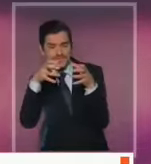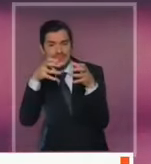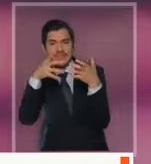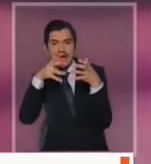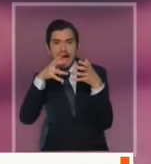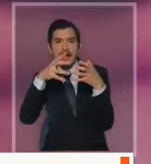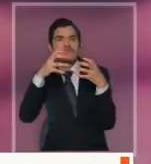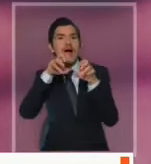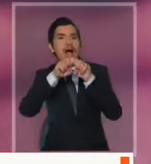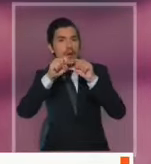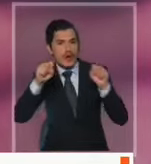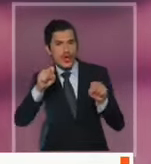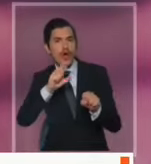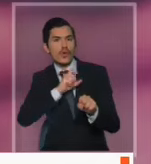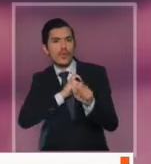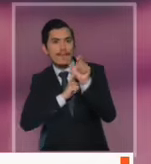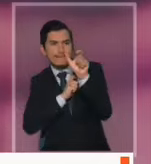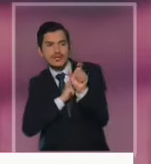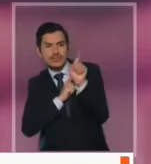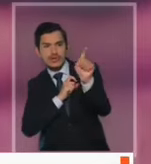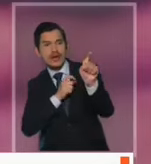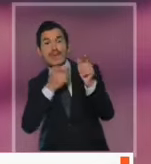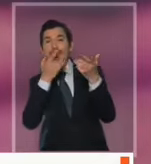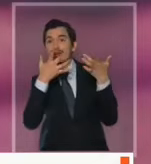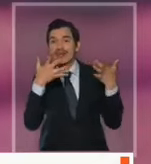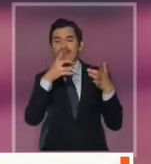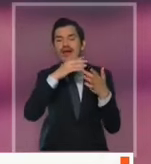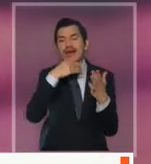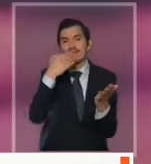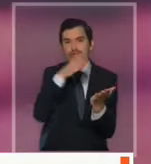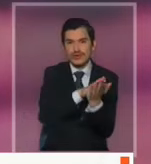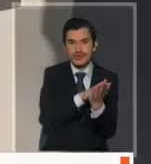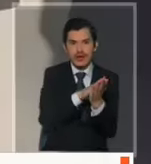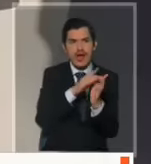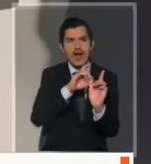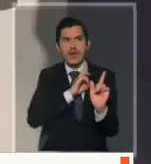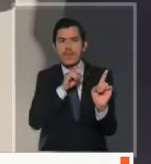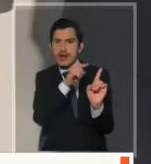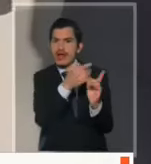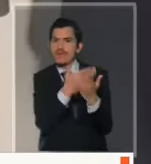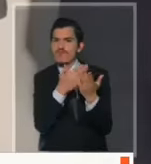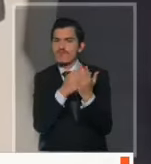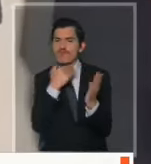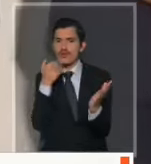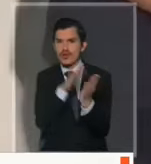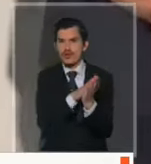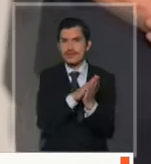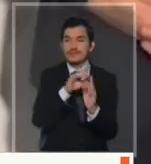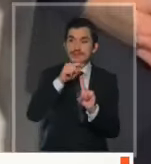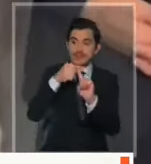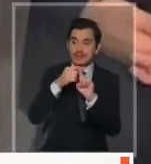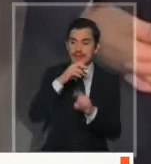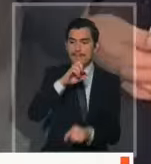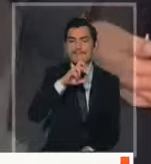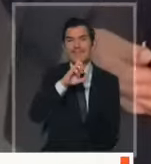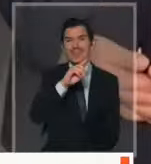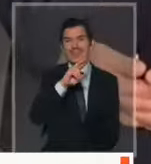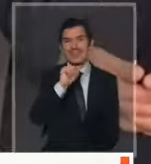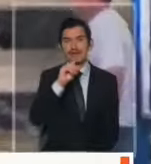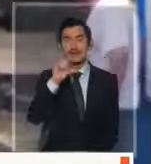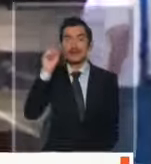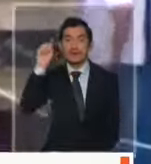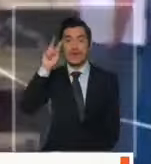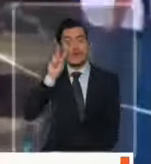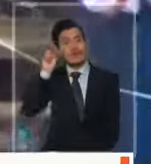inculpar a este sujeto debido a que fue asesinado. La esposa de Santiago apunta al complejo hípico Empedrado y es que, según su versión,